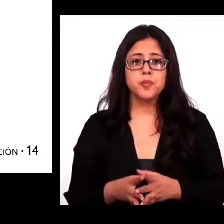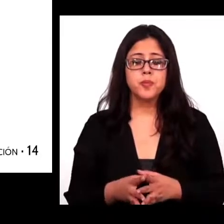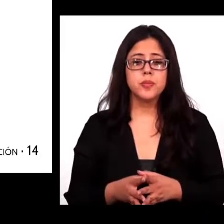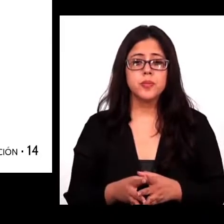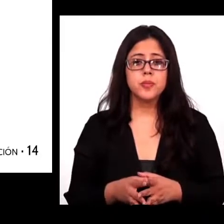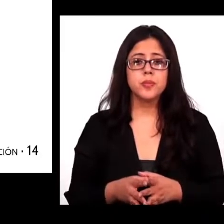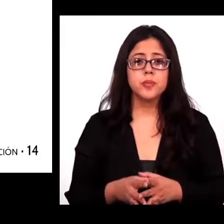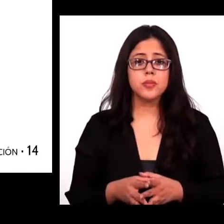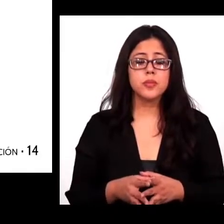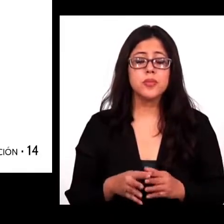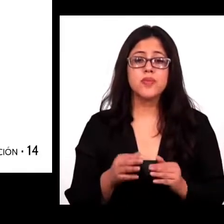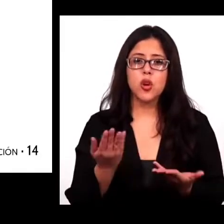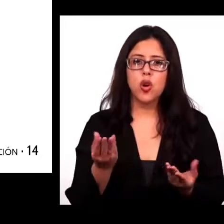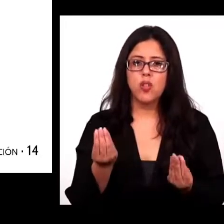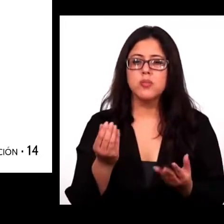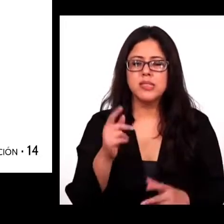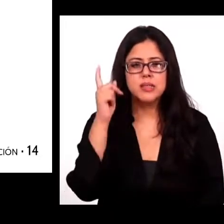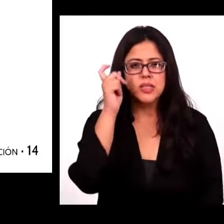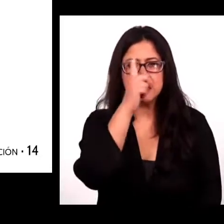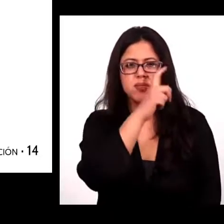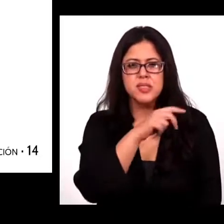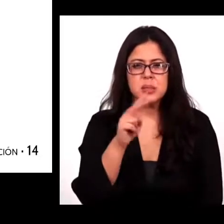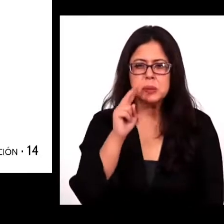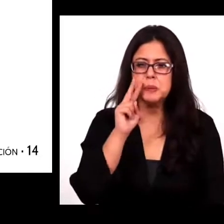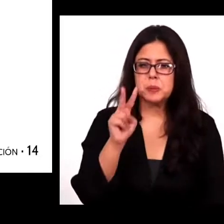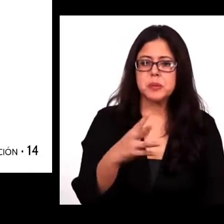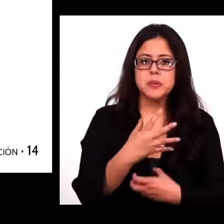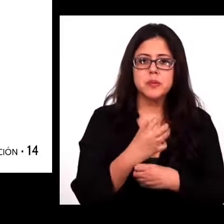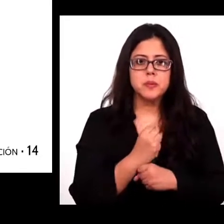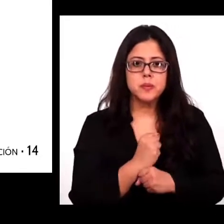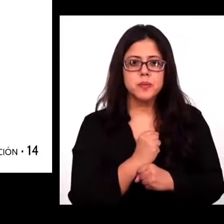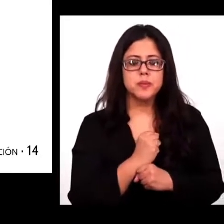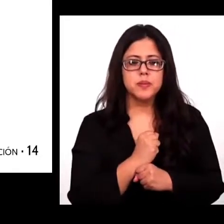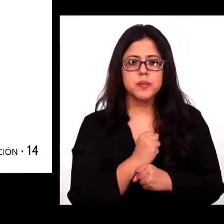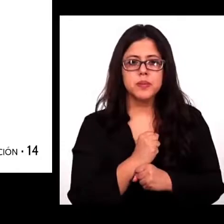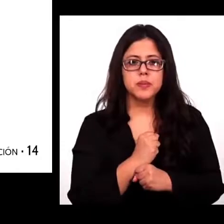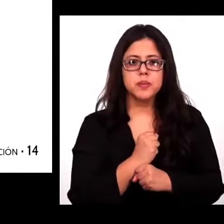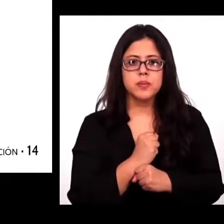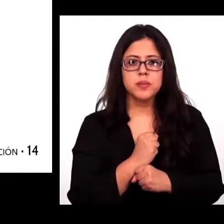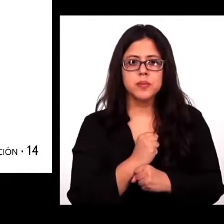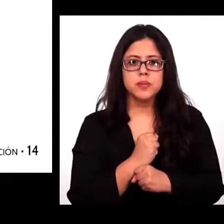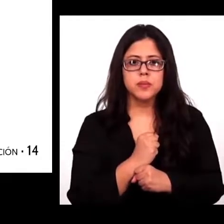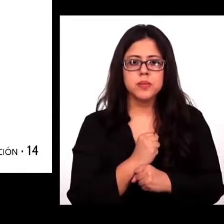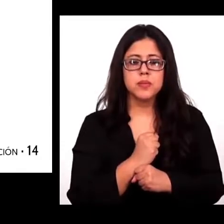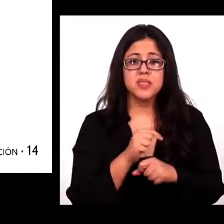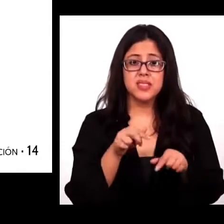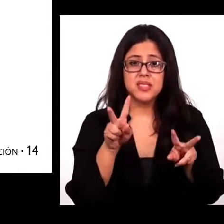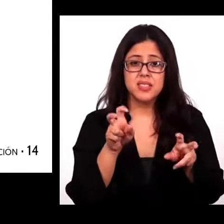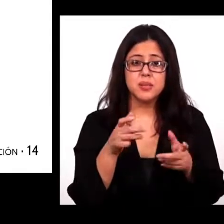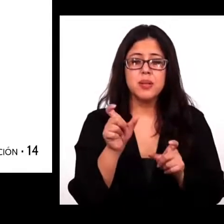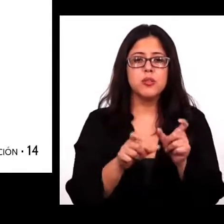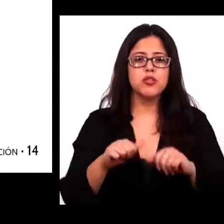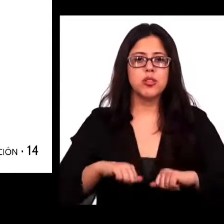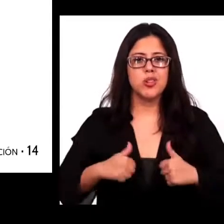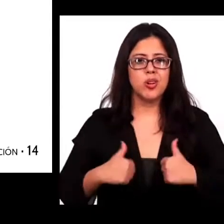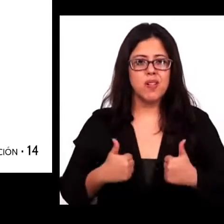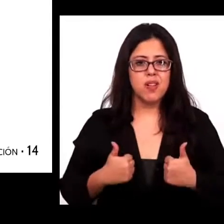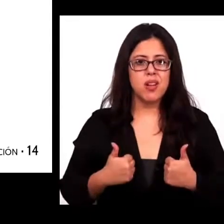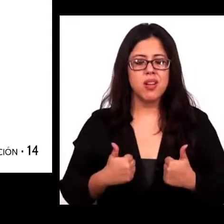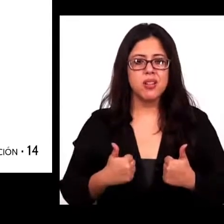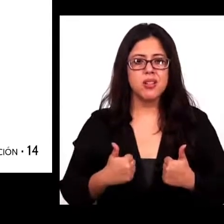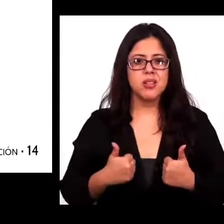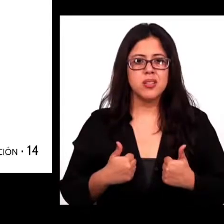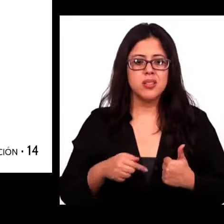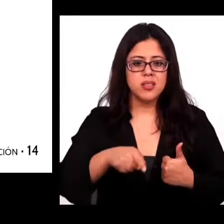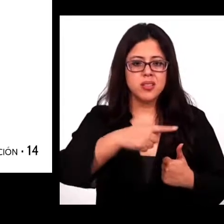siempre es difícil oír tanta frustración en este caso jóvenes que no tendrían